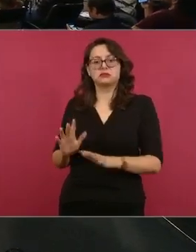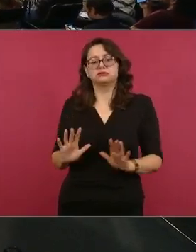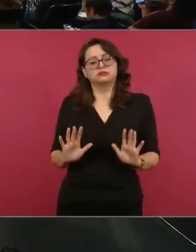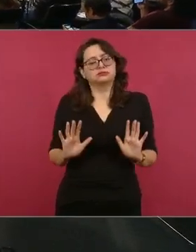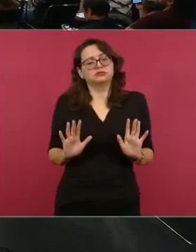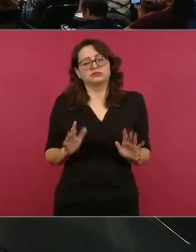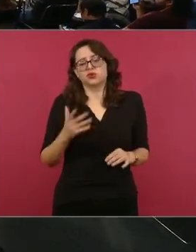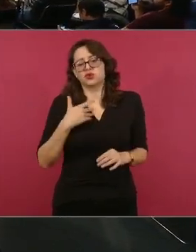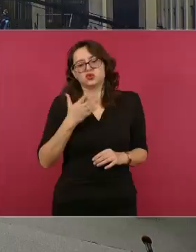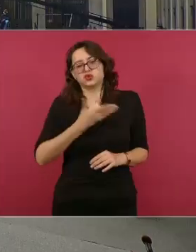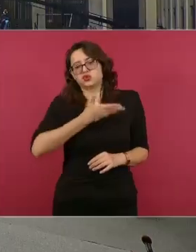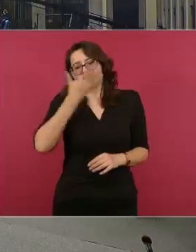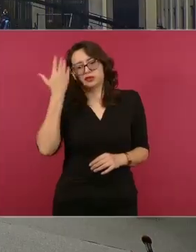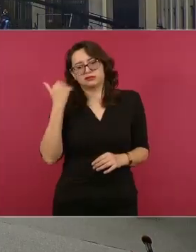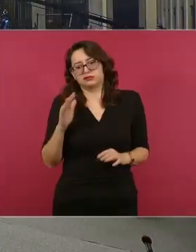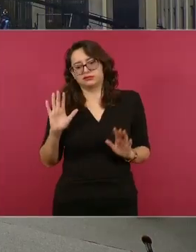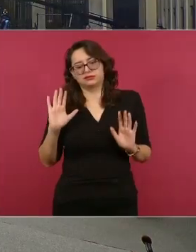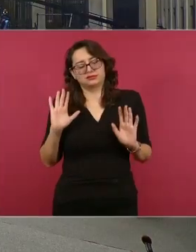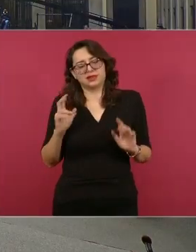compañera, luego